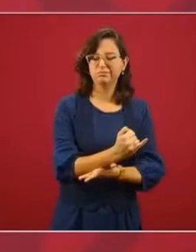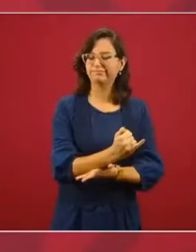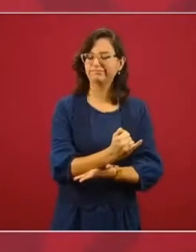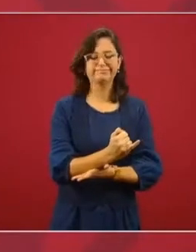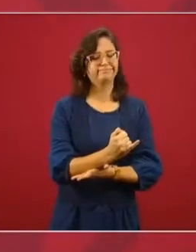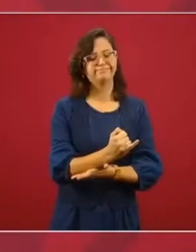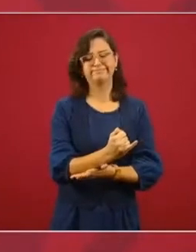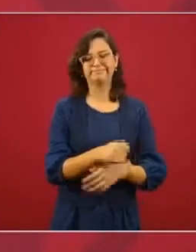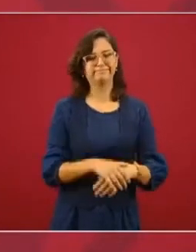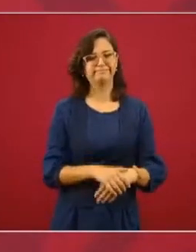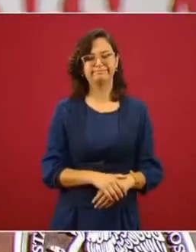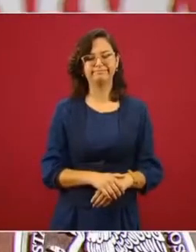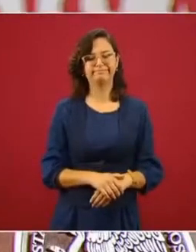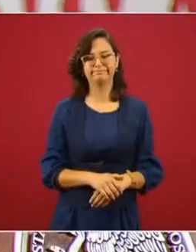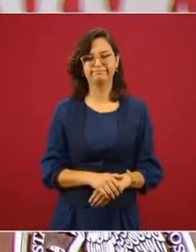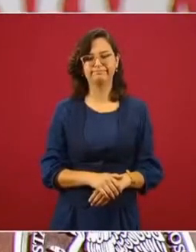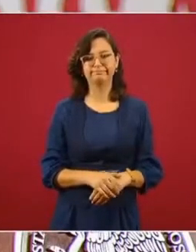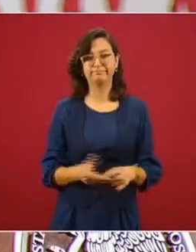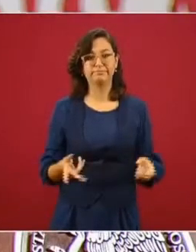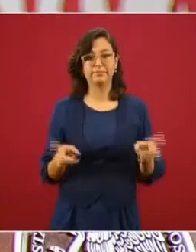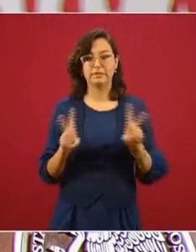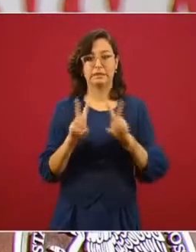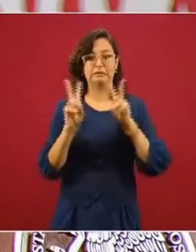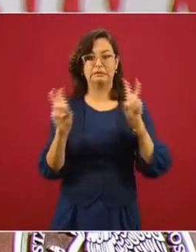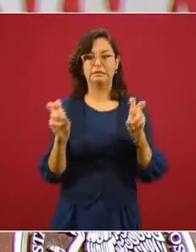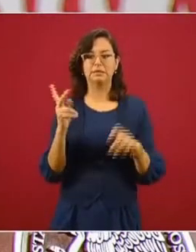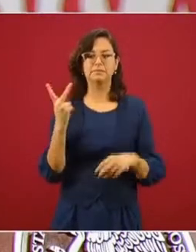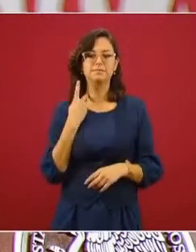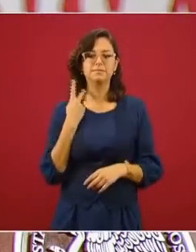Es un asunto político,